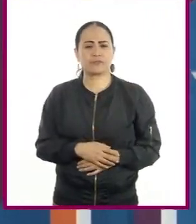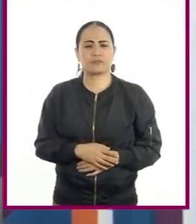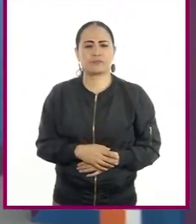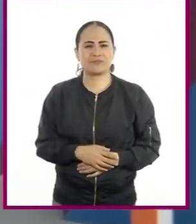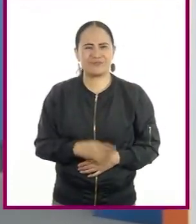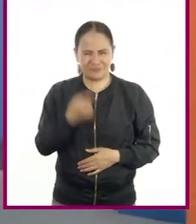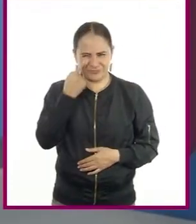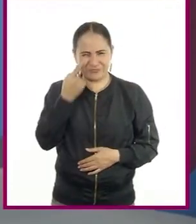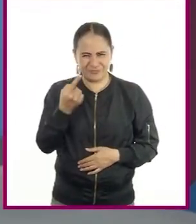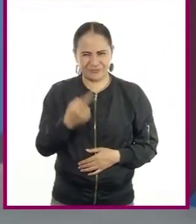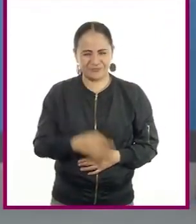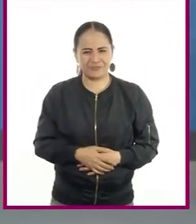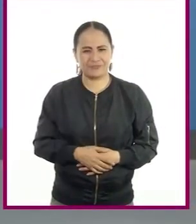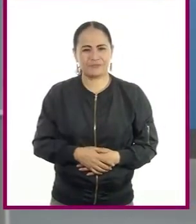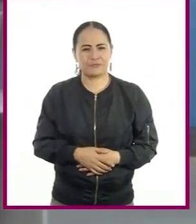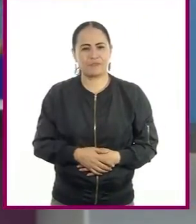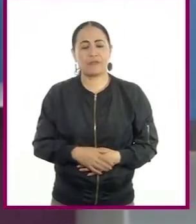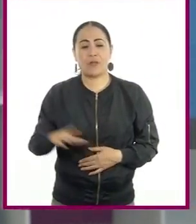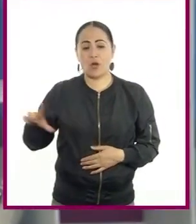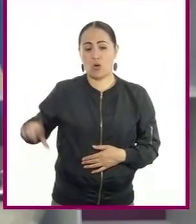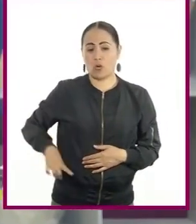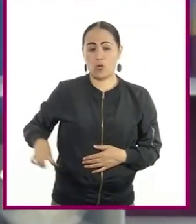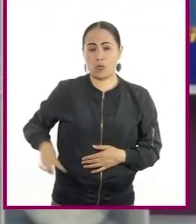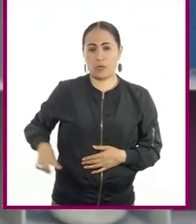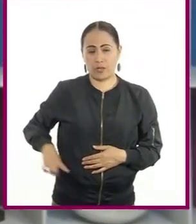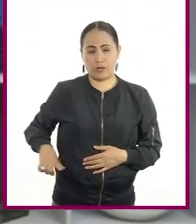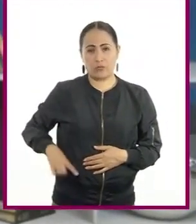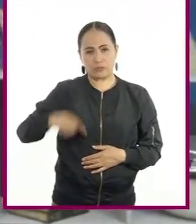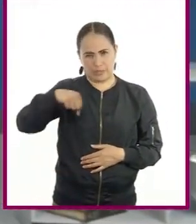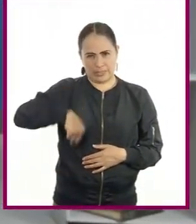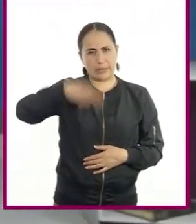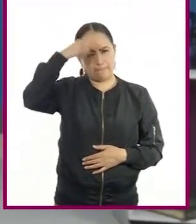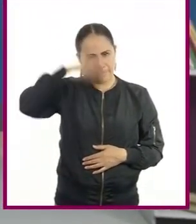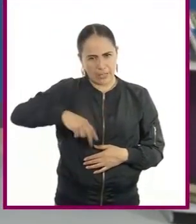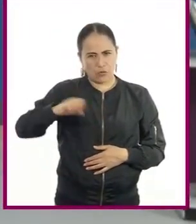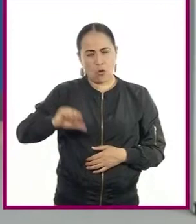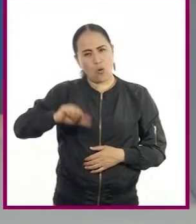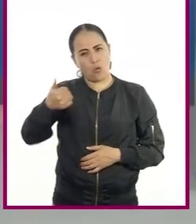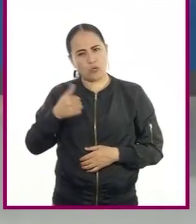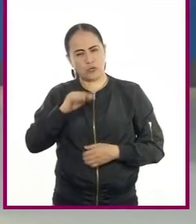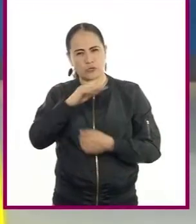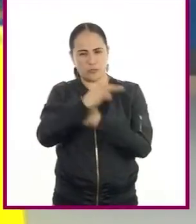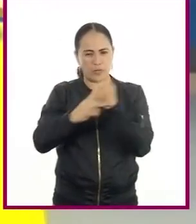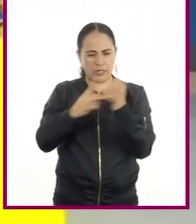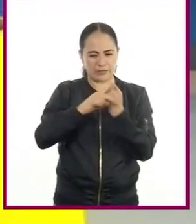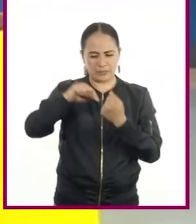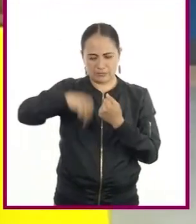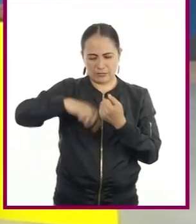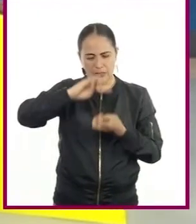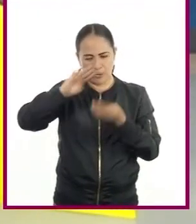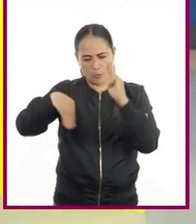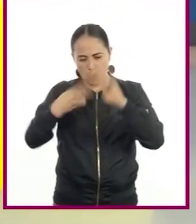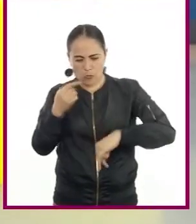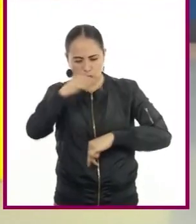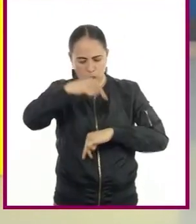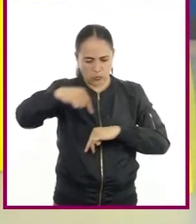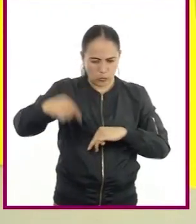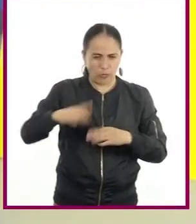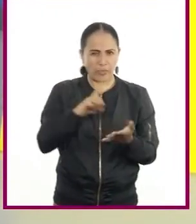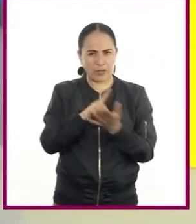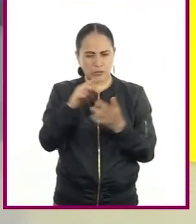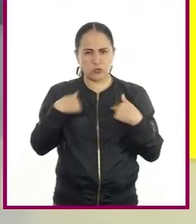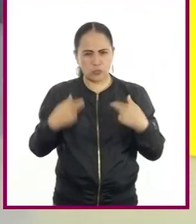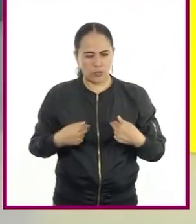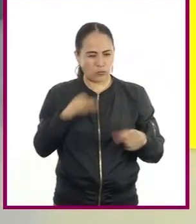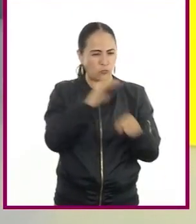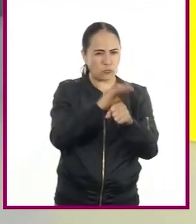Como pudieron ver y escuchar, los gobiernos de México y de muchos países del mundo protegen y defienden los derechos humanos de